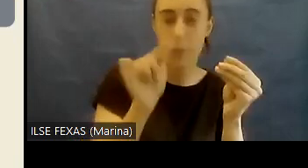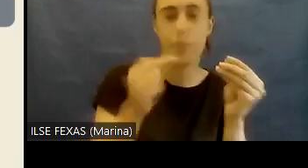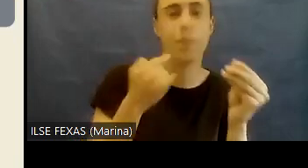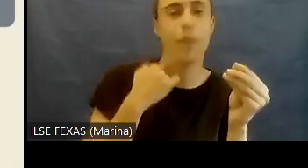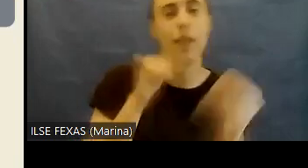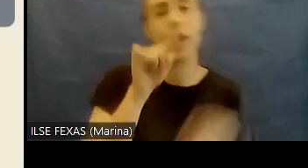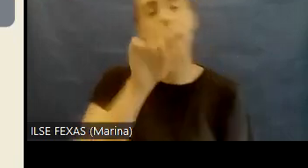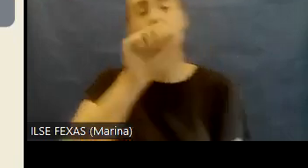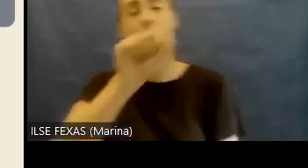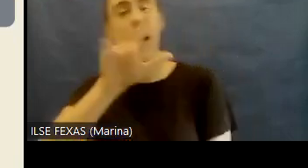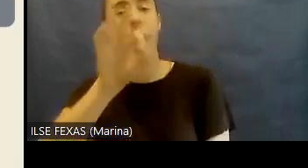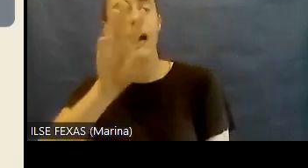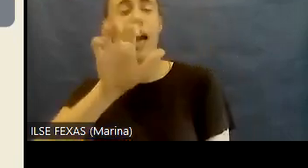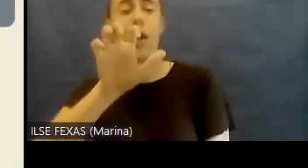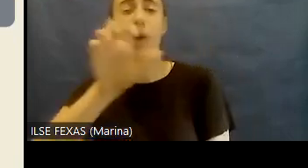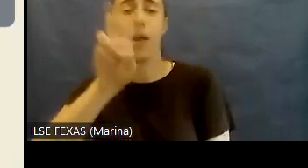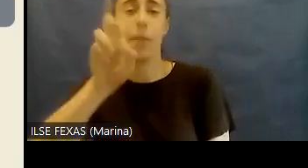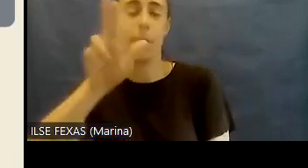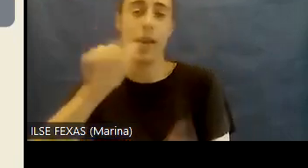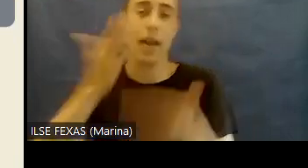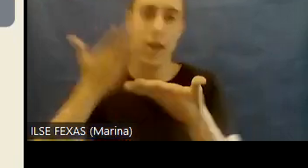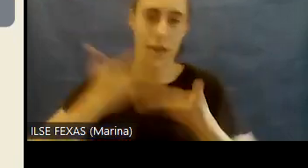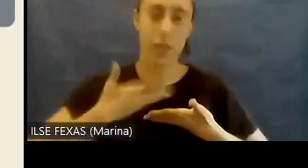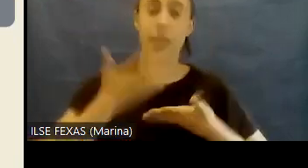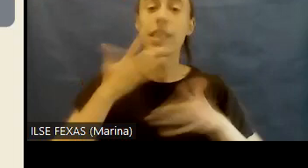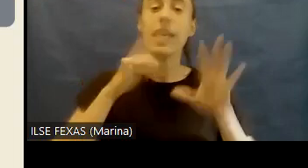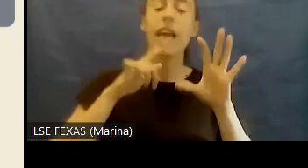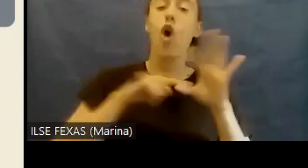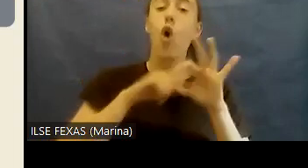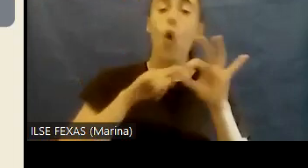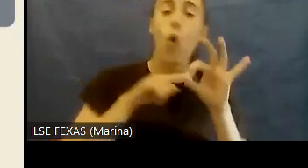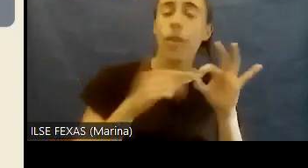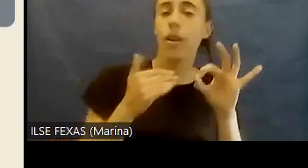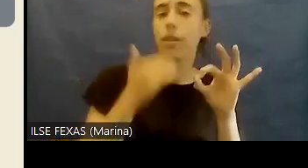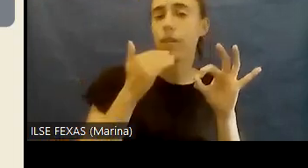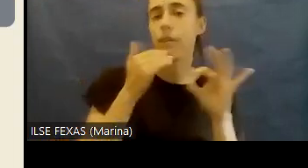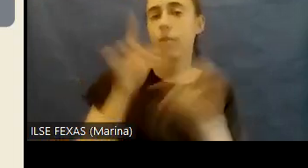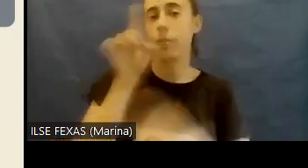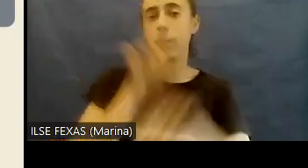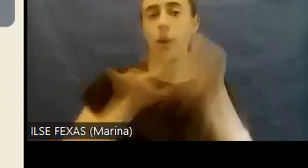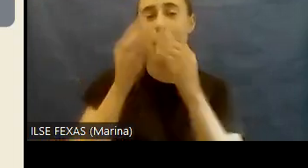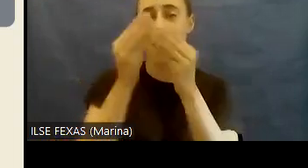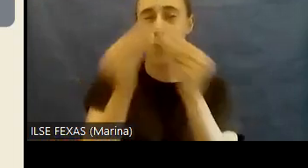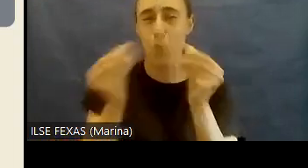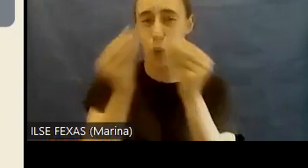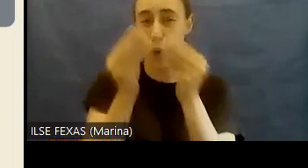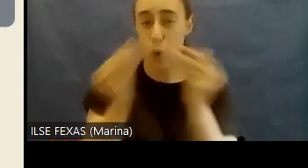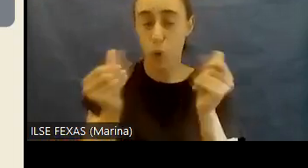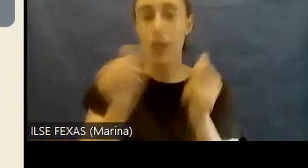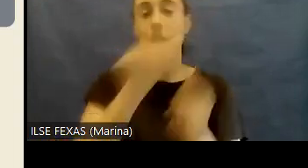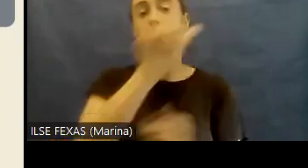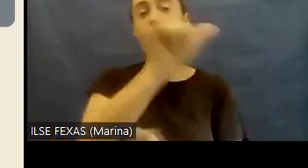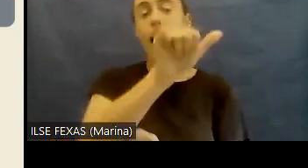es esa. En cualquier lugar donde haya una úlcera, una erosión, una pérdida de la mucosa, el aloe vera